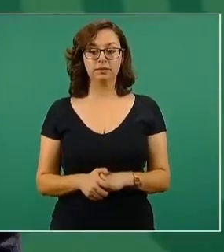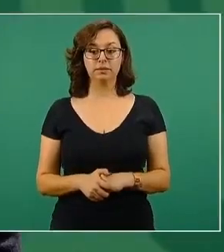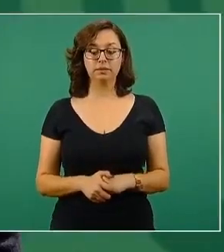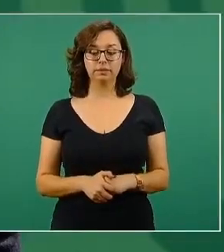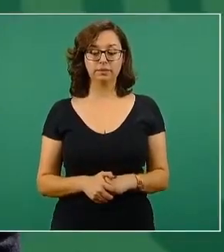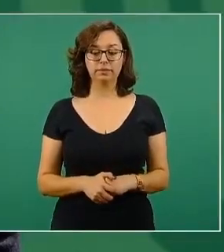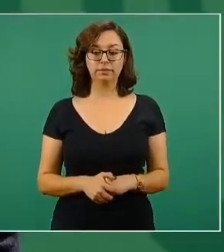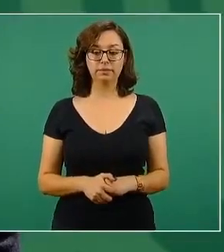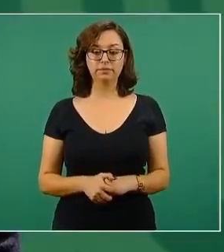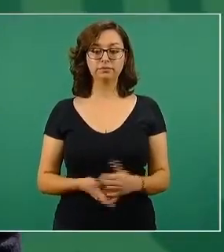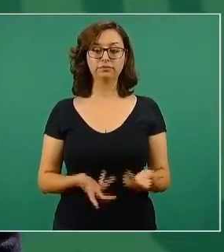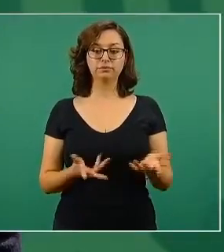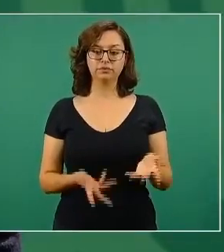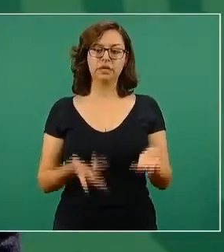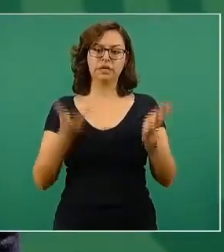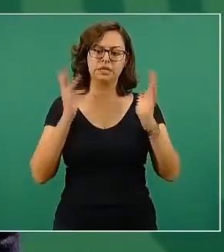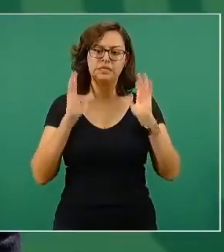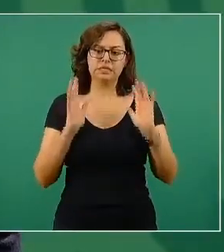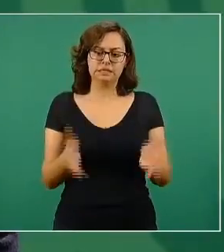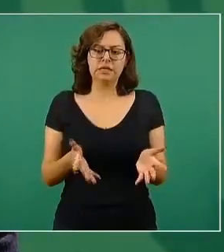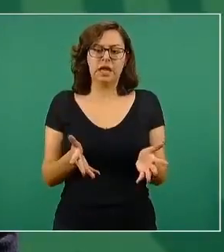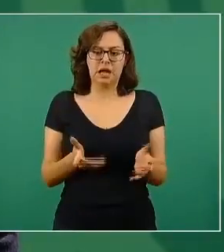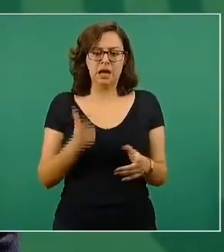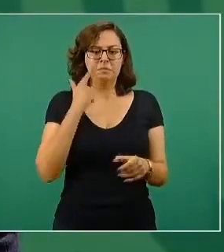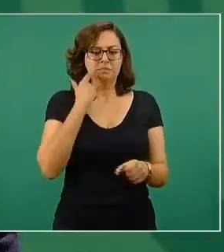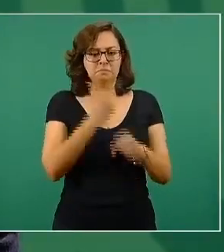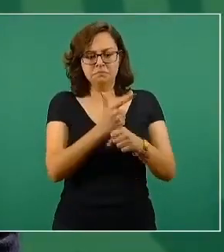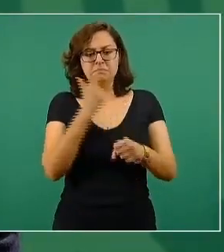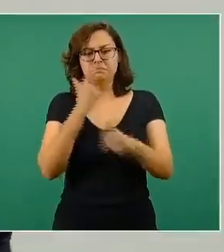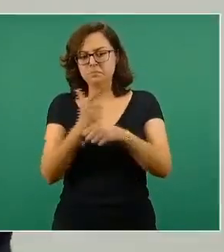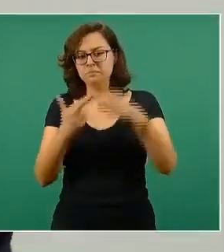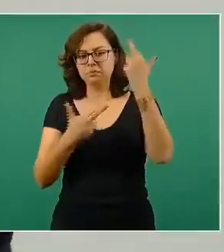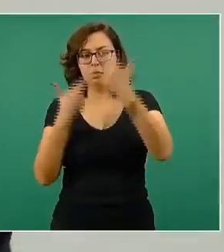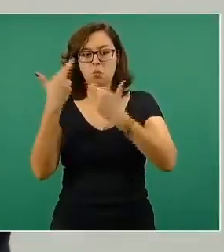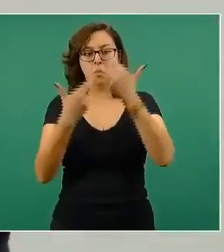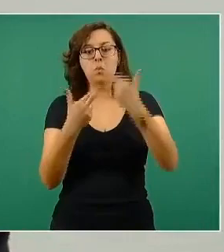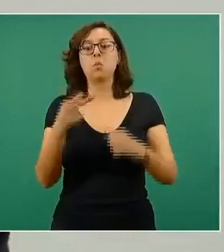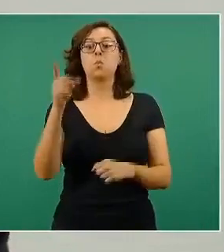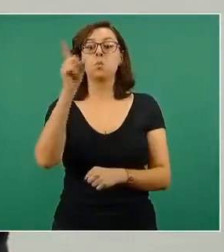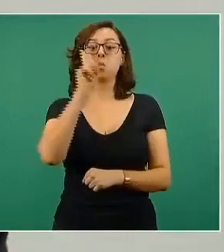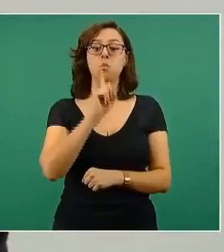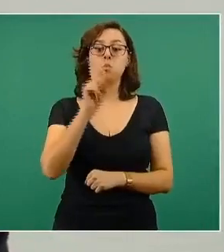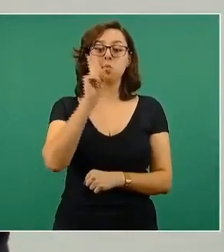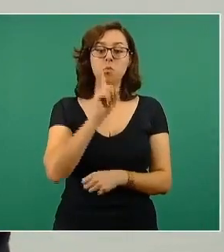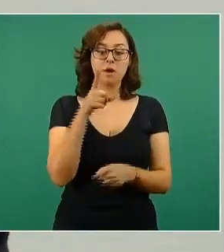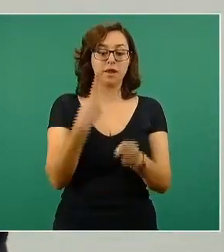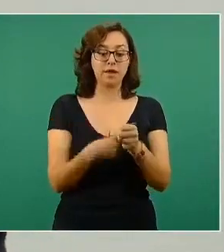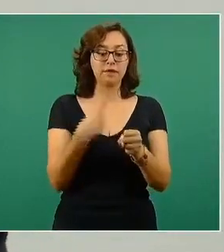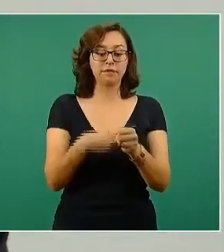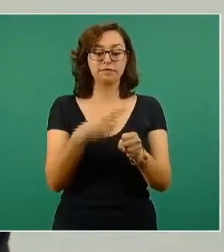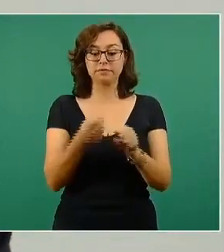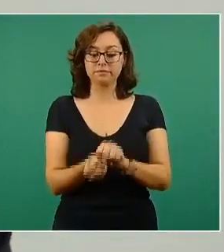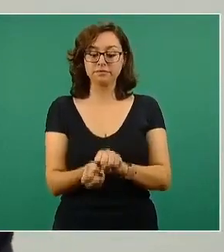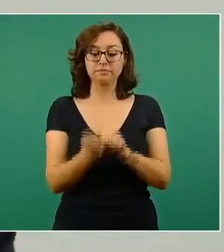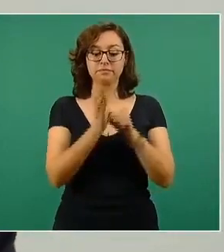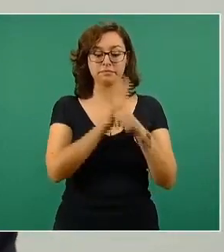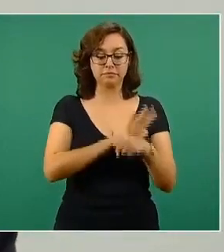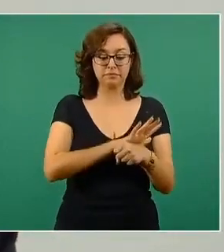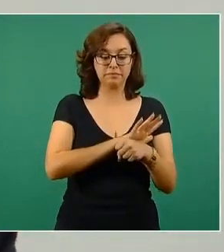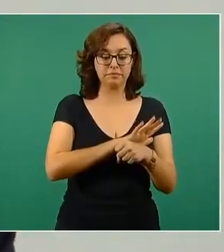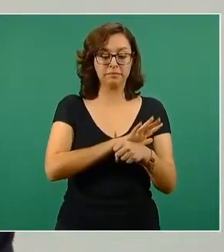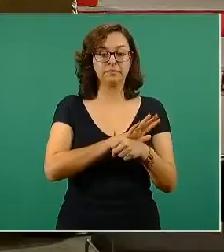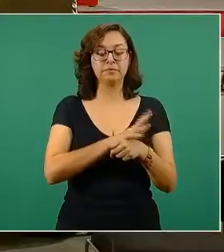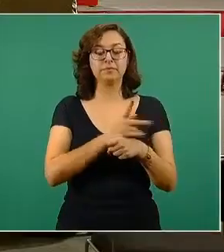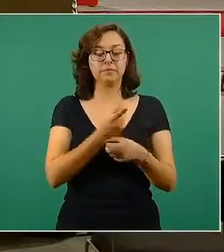publicaciones, algunos estudios que han evidenciado que una mujer que desarrolla COVID-19, enferma de COVID-19 y por lo